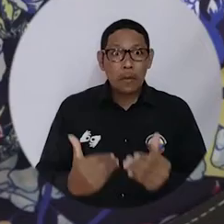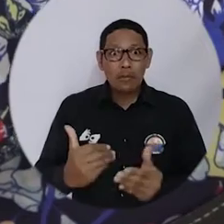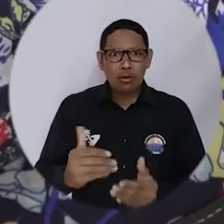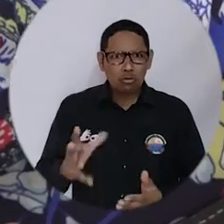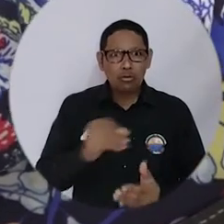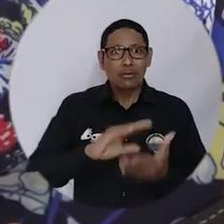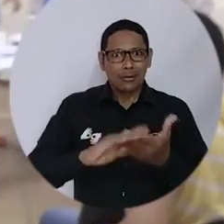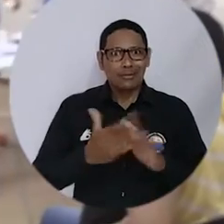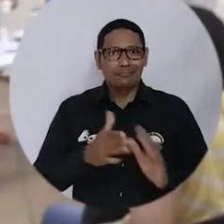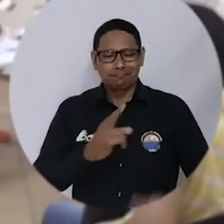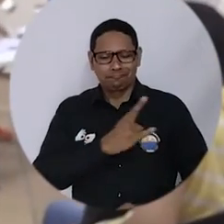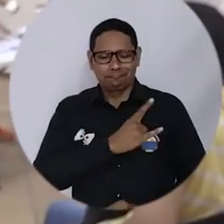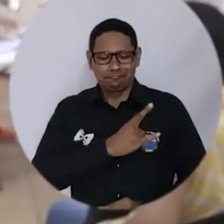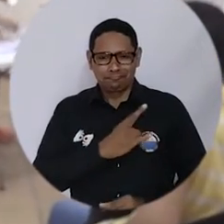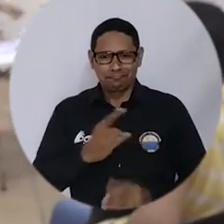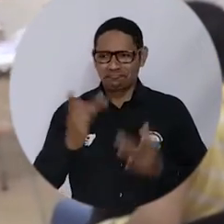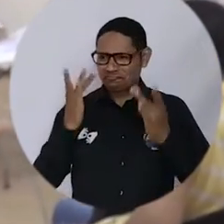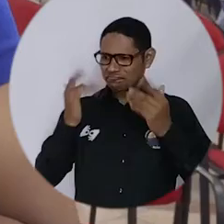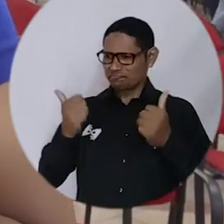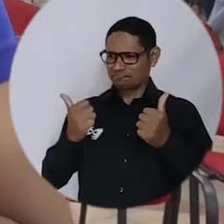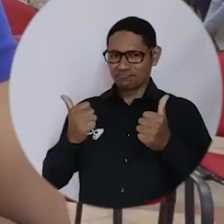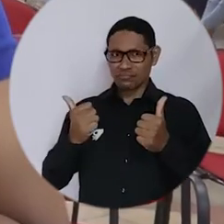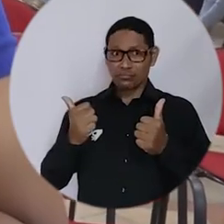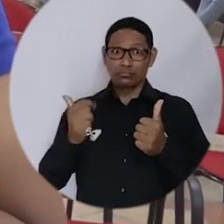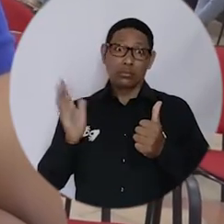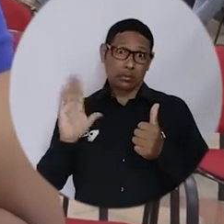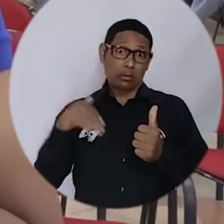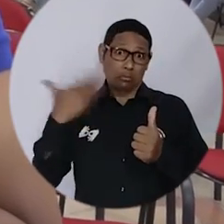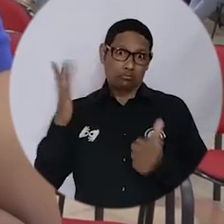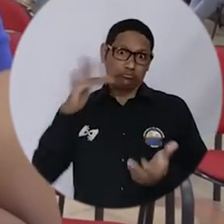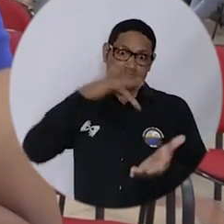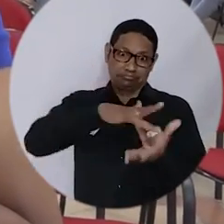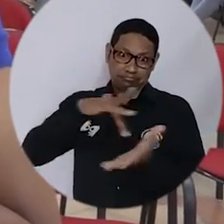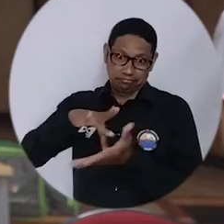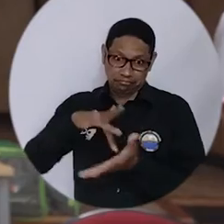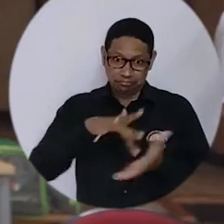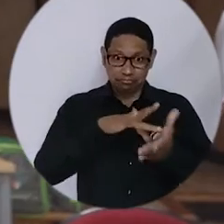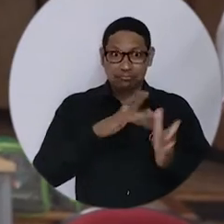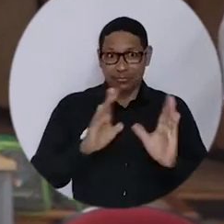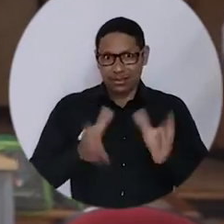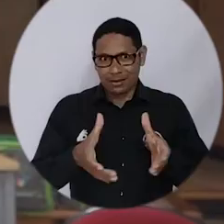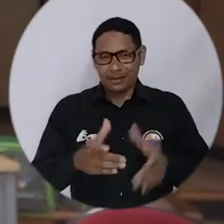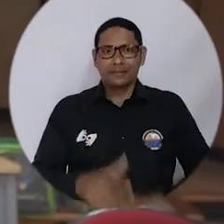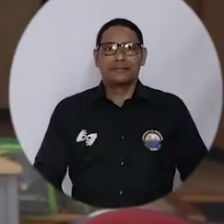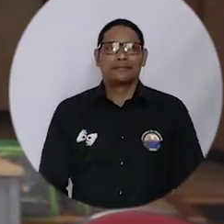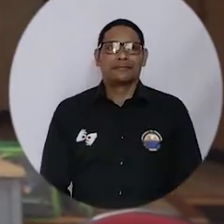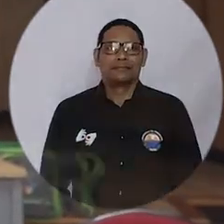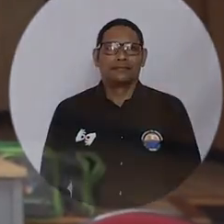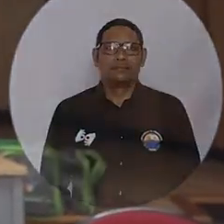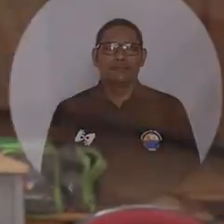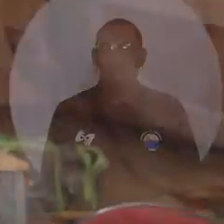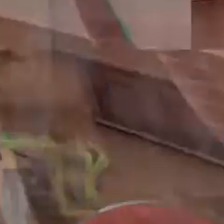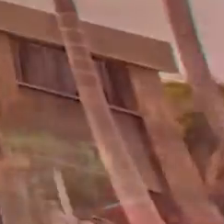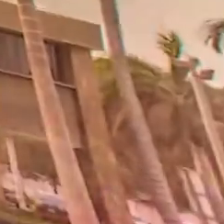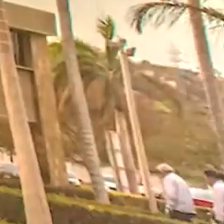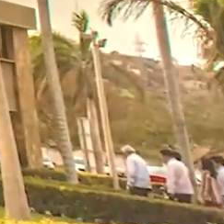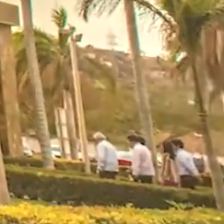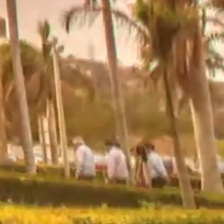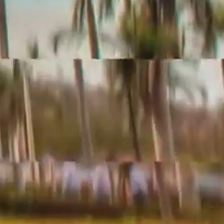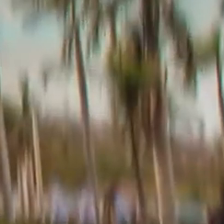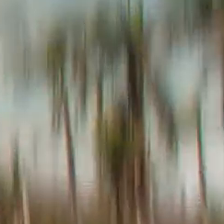estudiantes, con el fin de avanzar en la inmunización de toda la comunidad universitaria ante el posible retorno a la presencialidad.